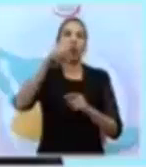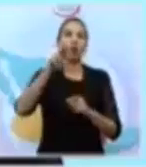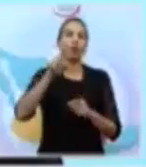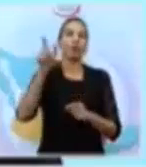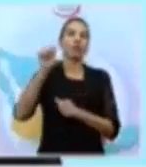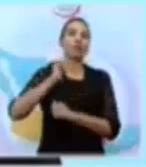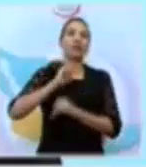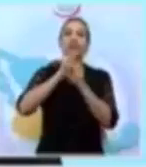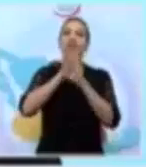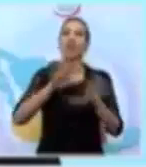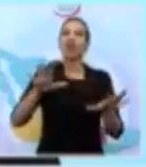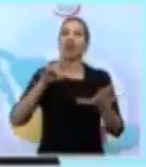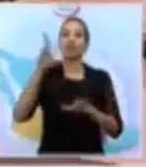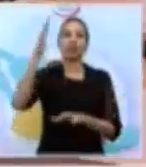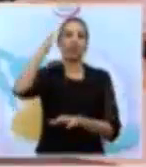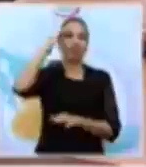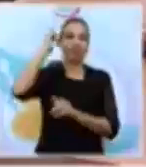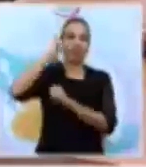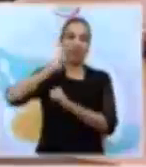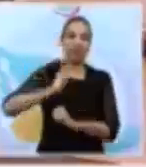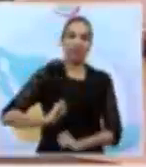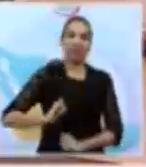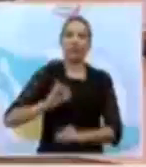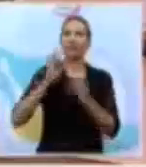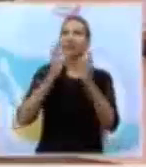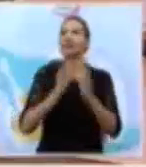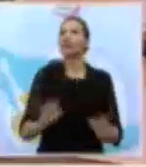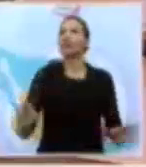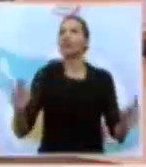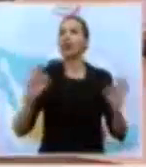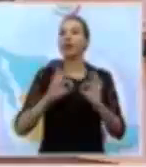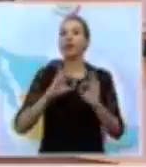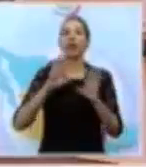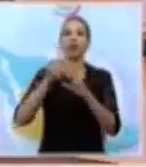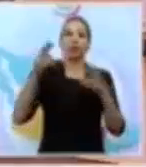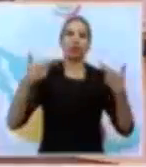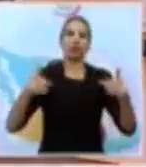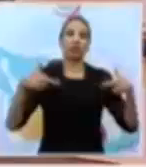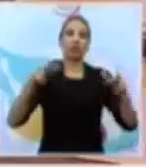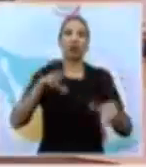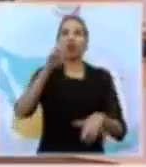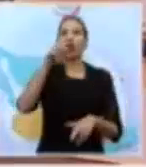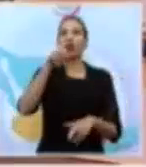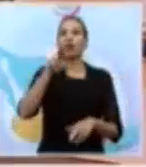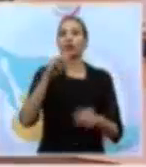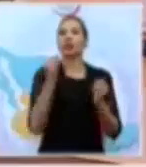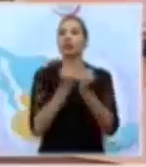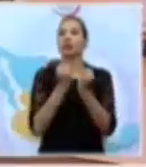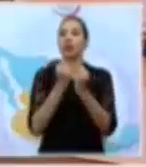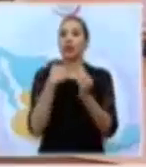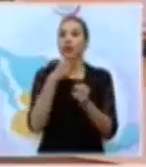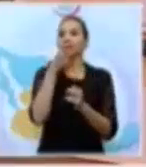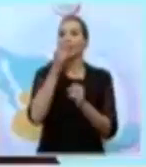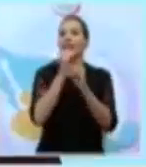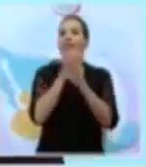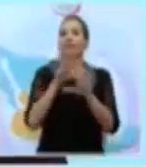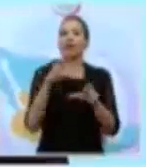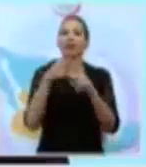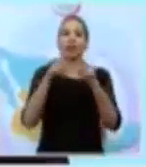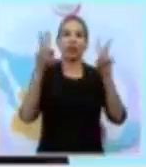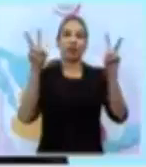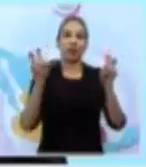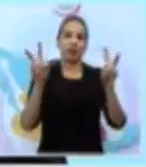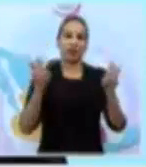mandatos que nos compete, y ahí es muy importante como representante de la ONU también mencionar estos